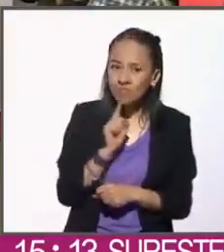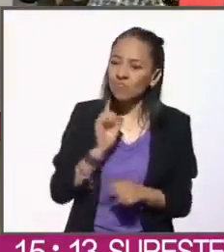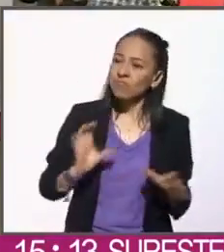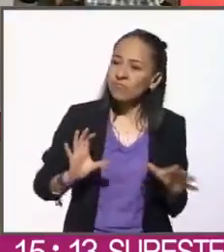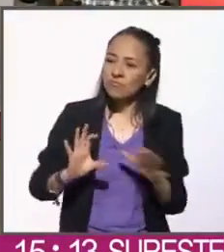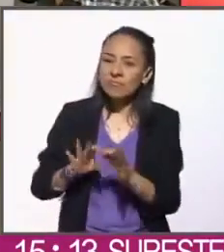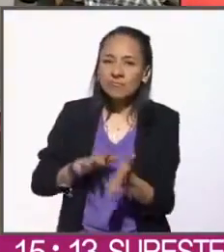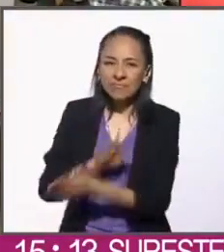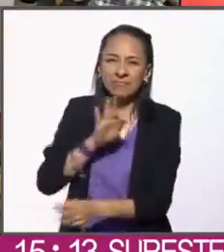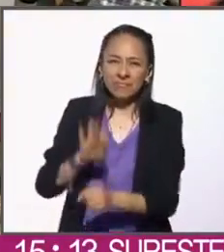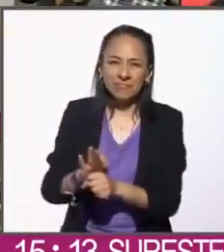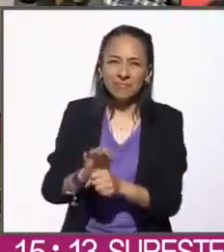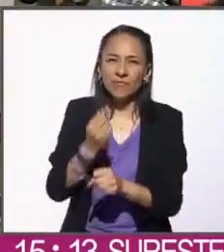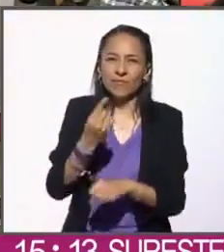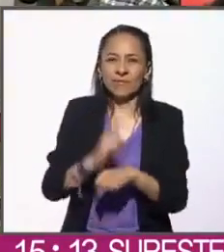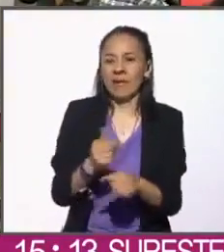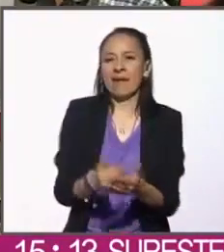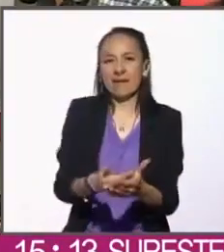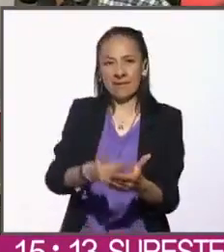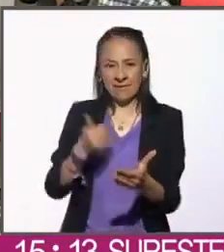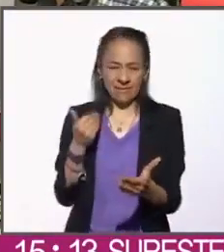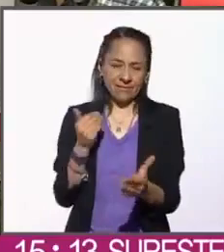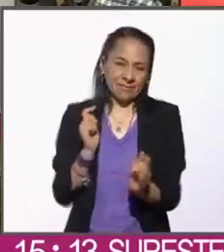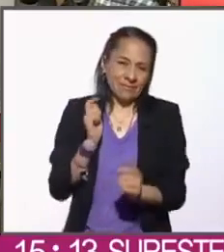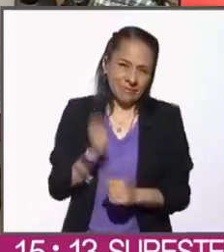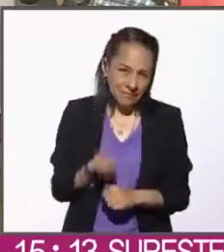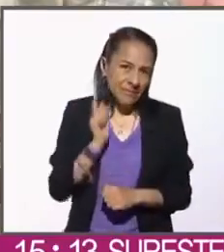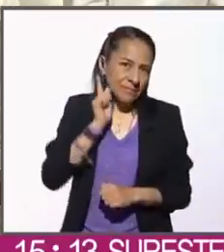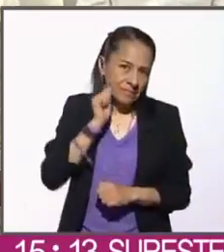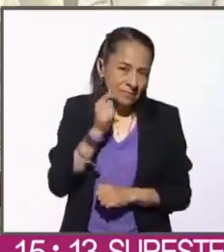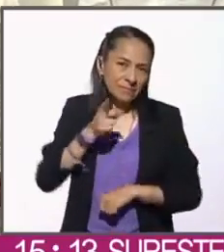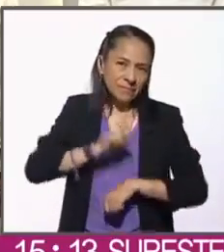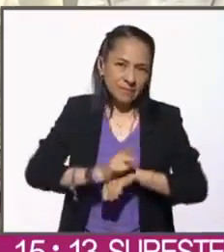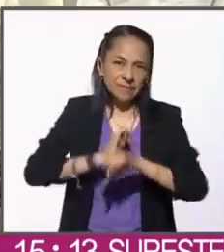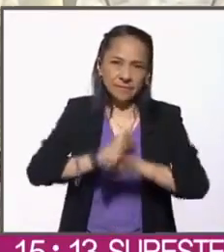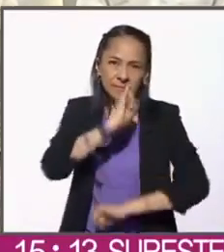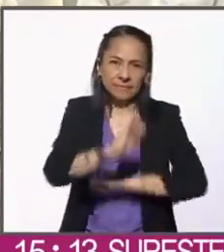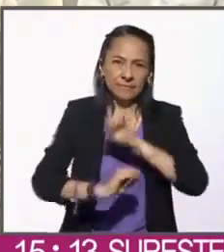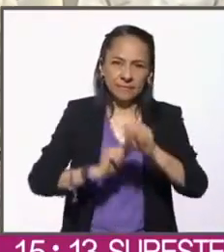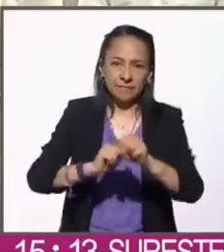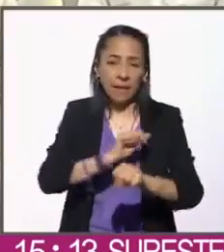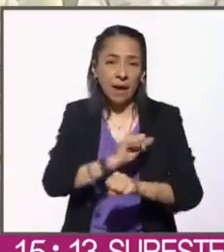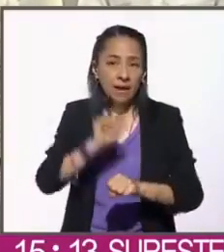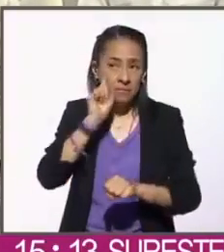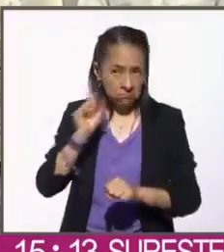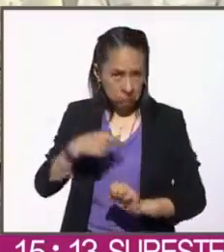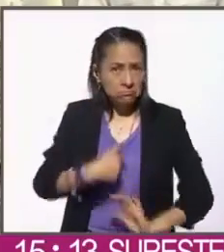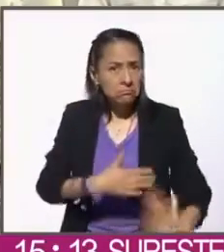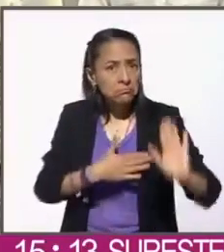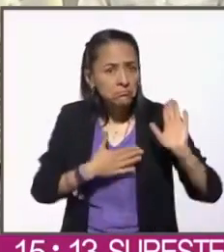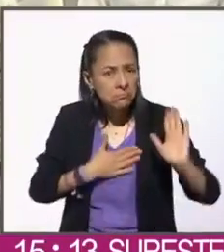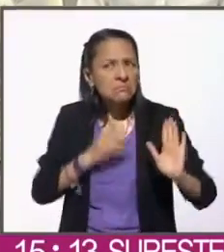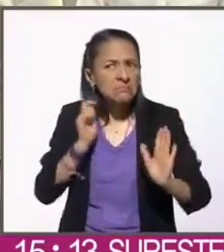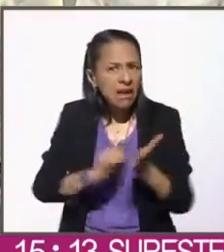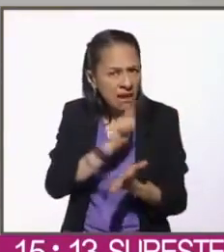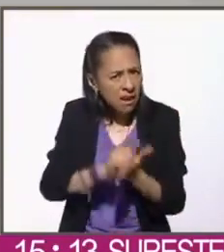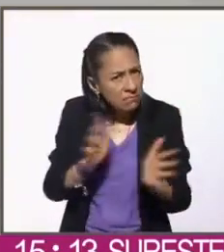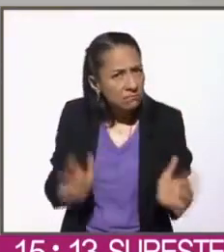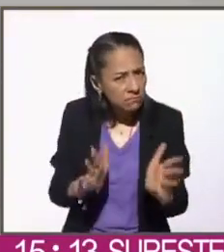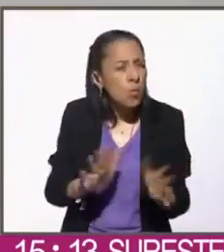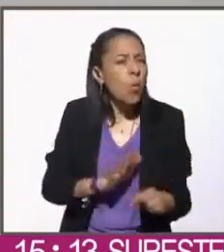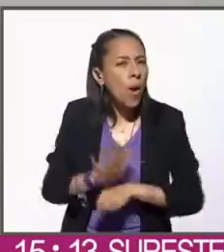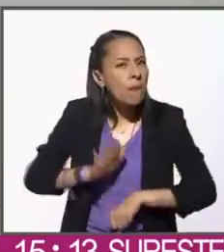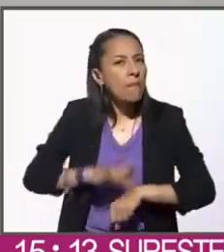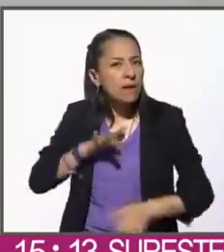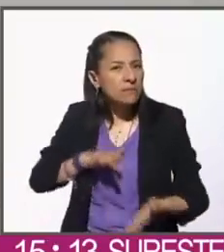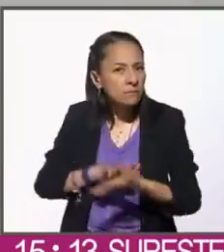Día Internacional de la Mujer. Prometió impulsar y modificar algunas leyes como la Ley Olimpia,